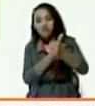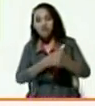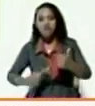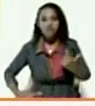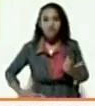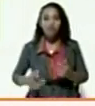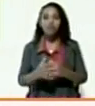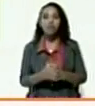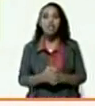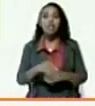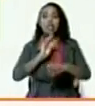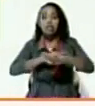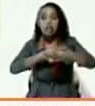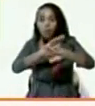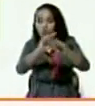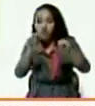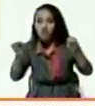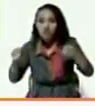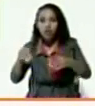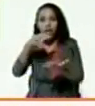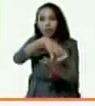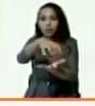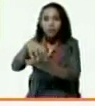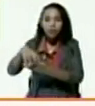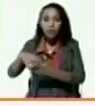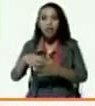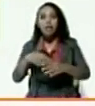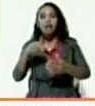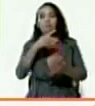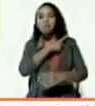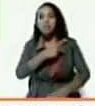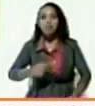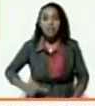llamo a vicepresidentes de regiones, vicepresidentes de sectores.